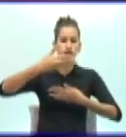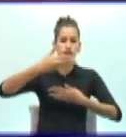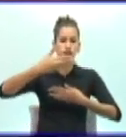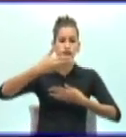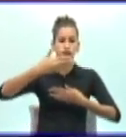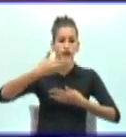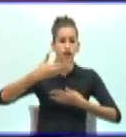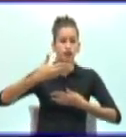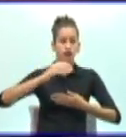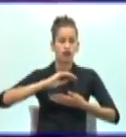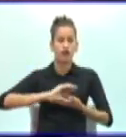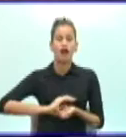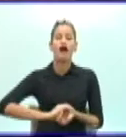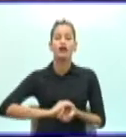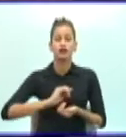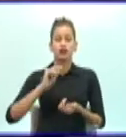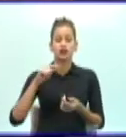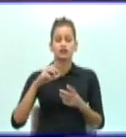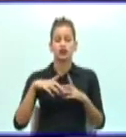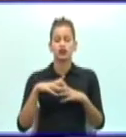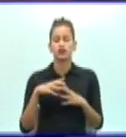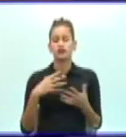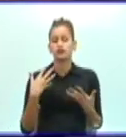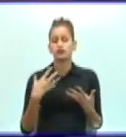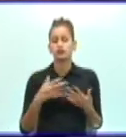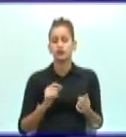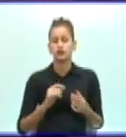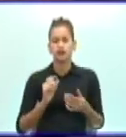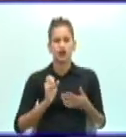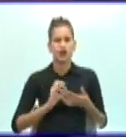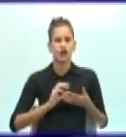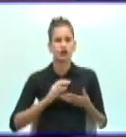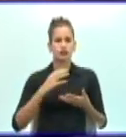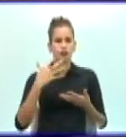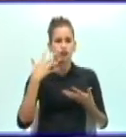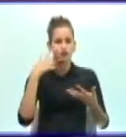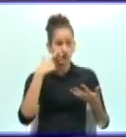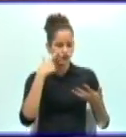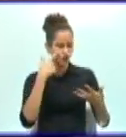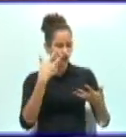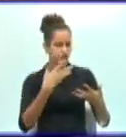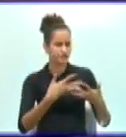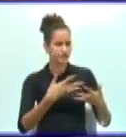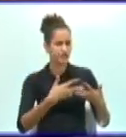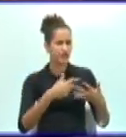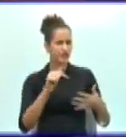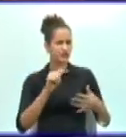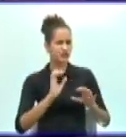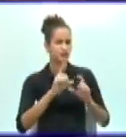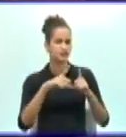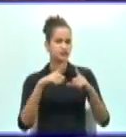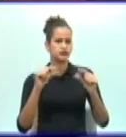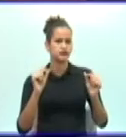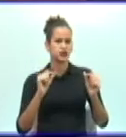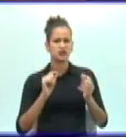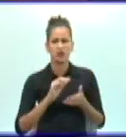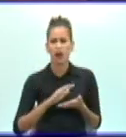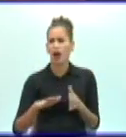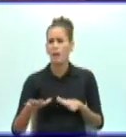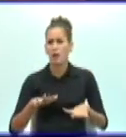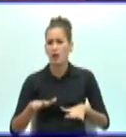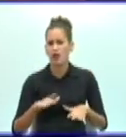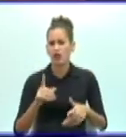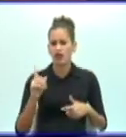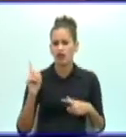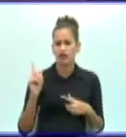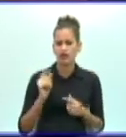He desplegado la transparencia y se ha reflejado ese triángulo. Se ha movido en este